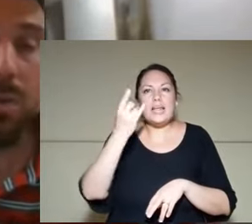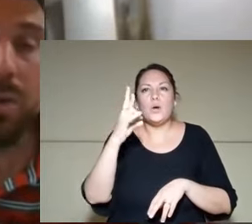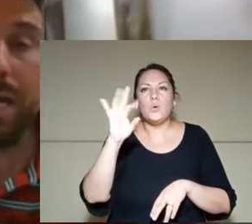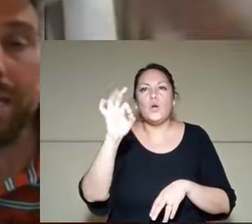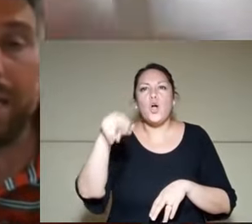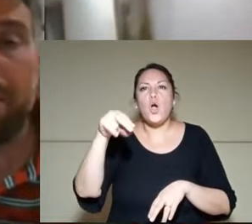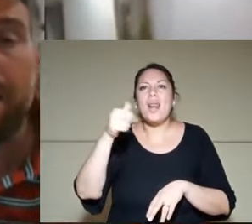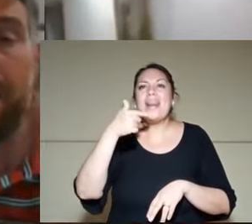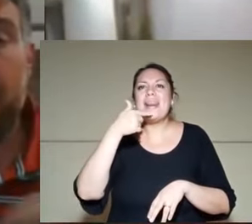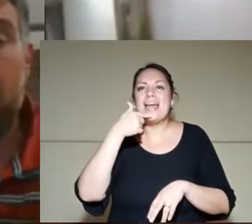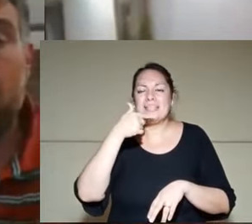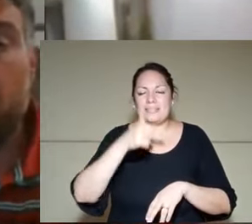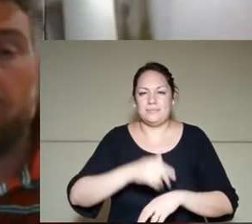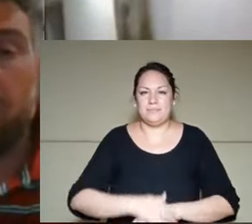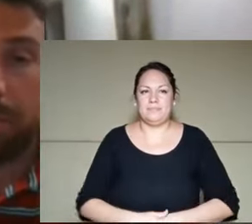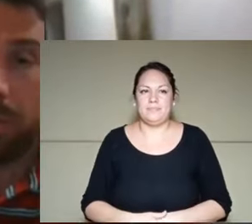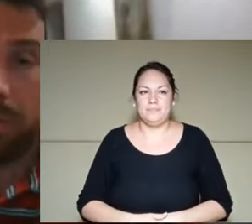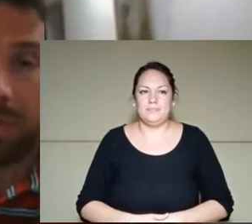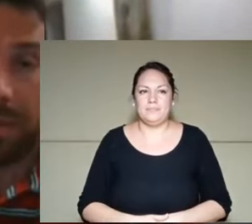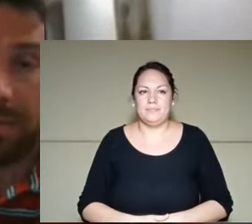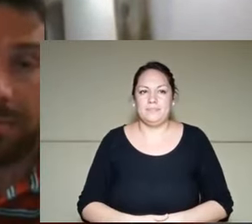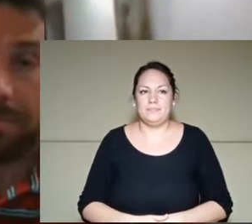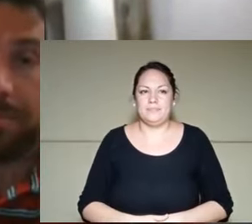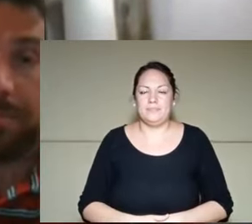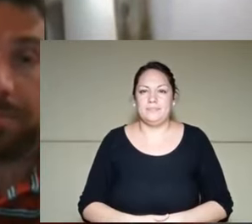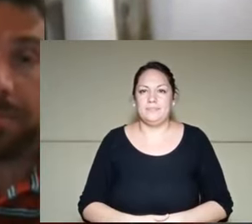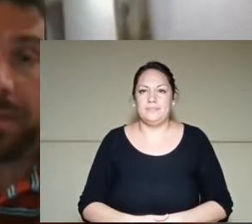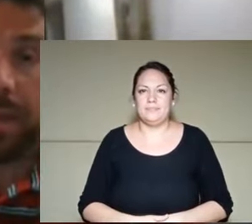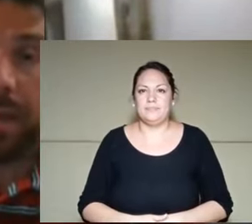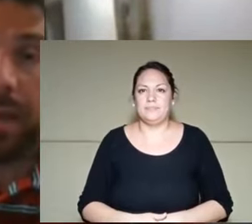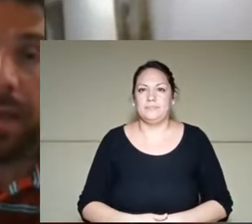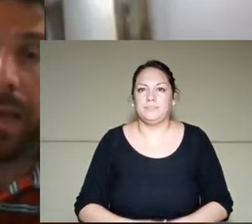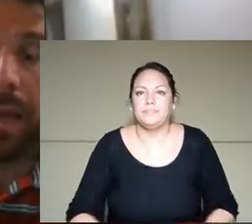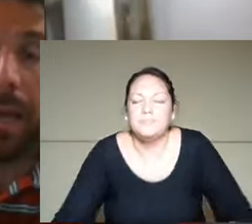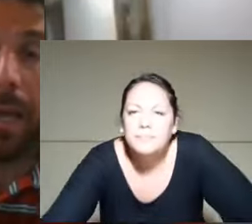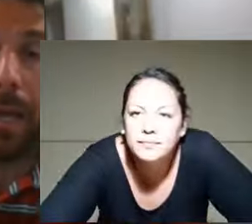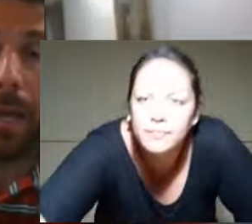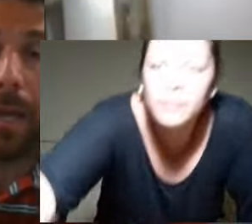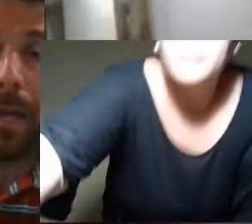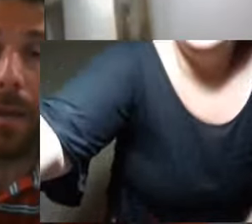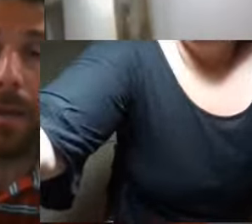ya a estudiar y a armar los apuntes.